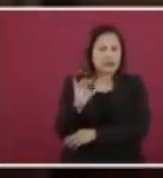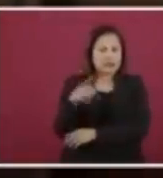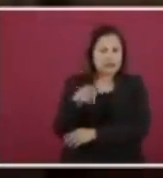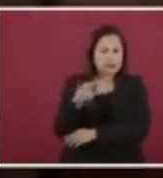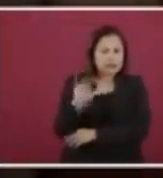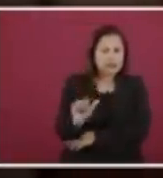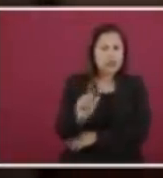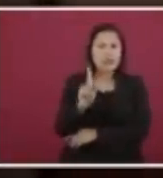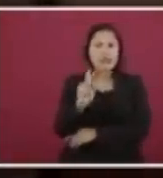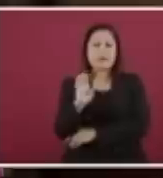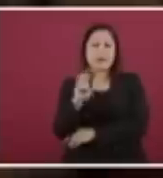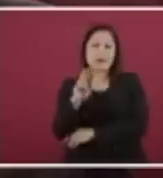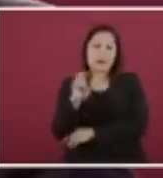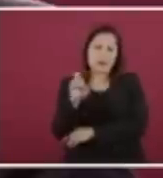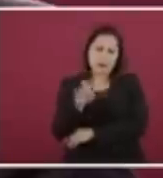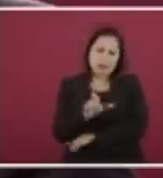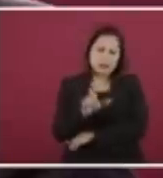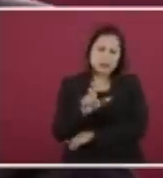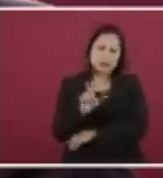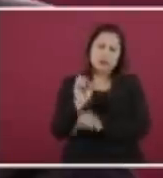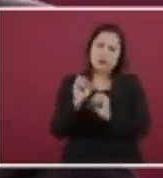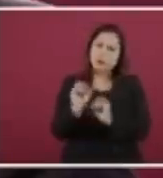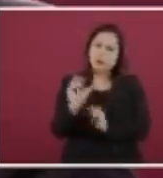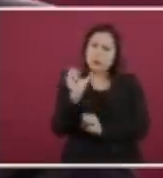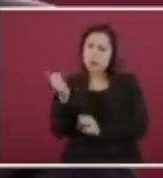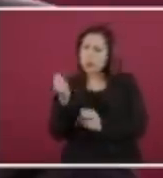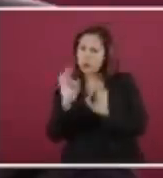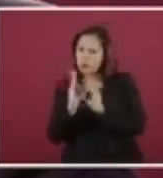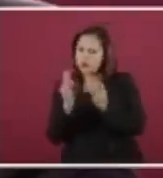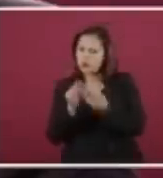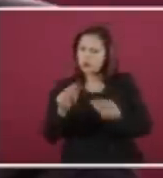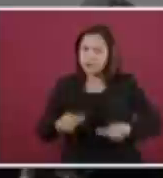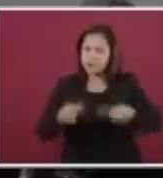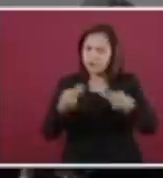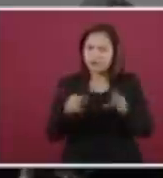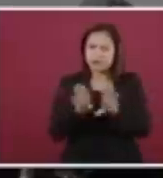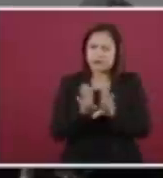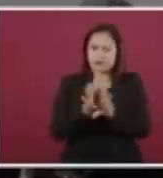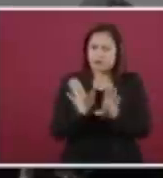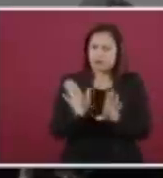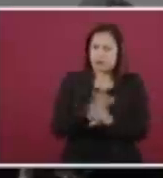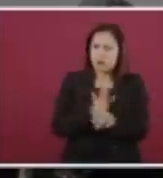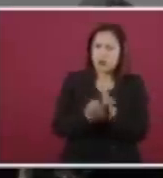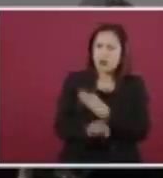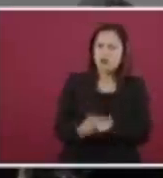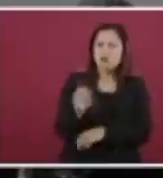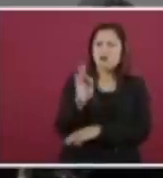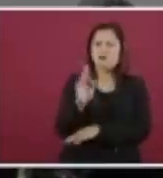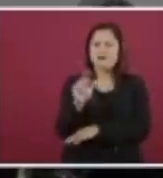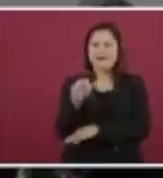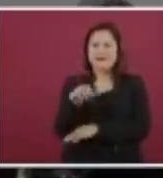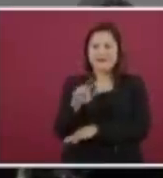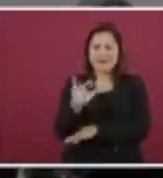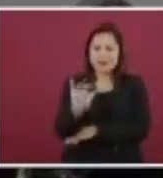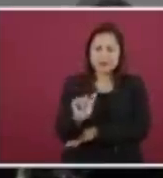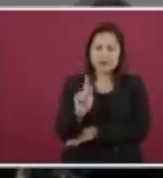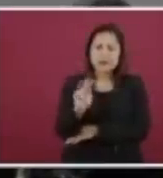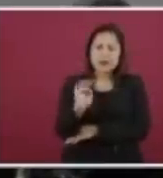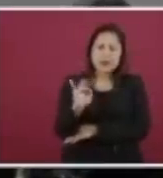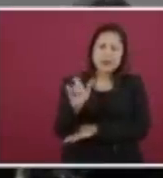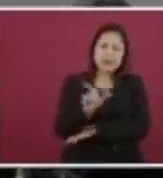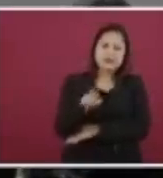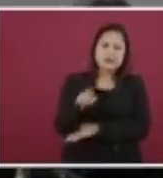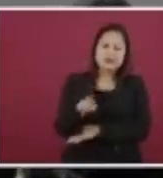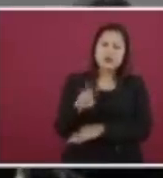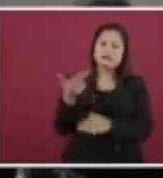tener un plan regulador en cuanto a su forma de operar y sanciones si